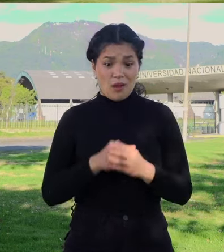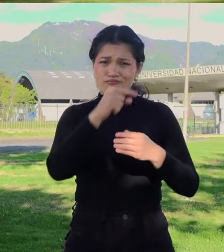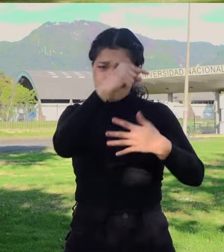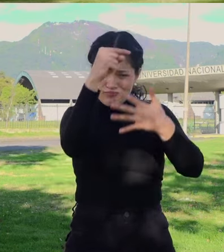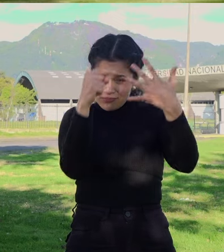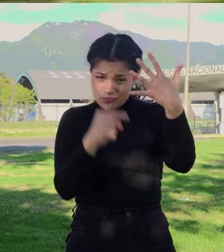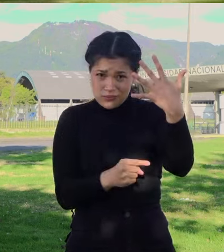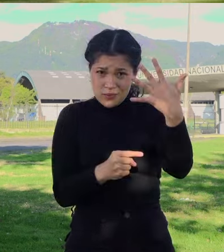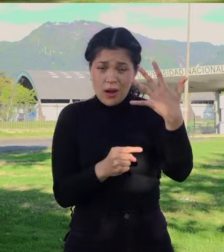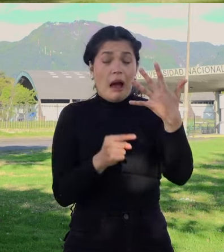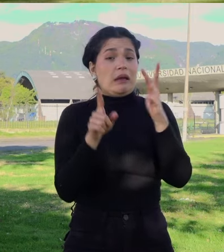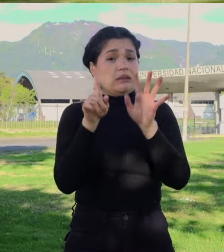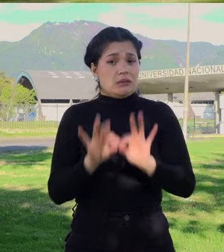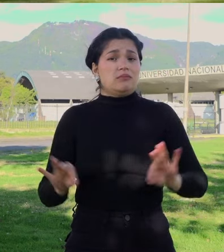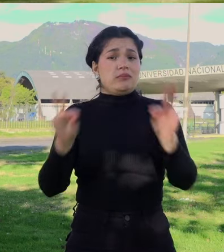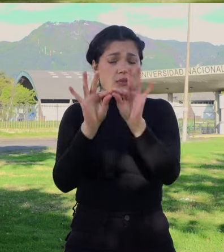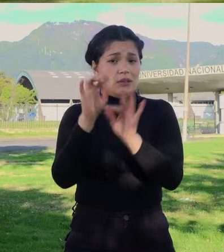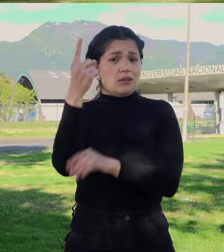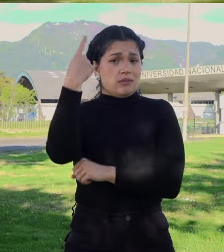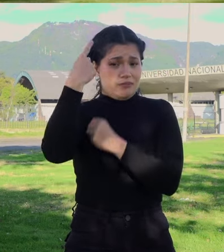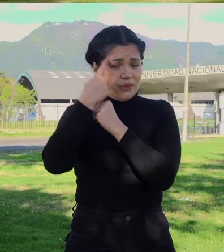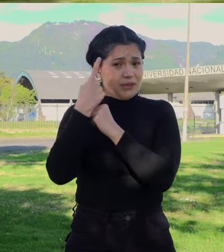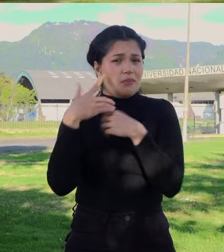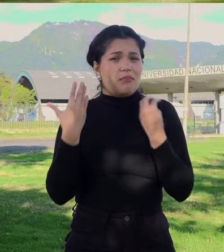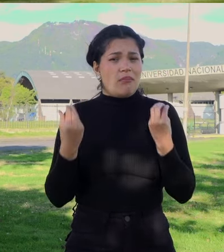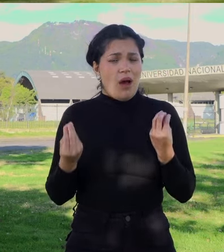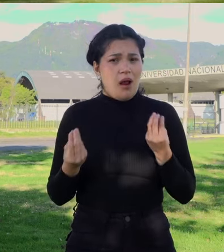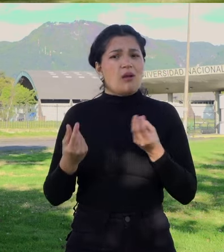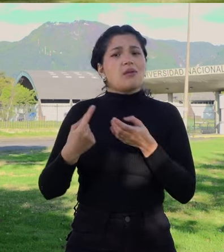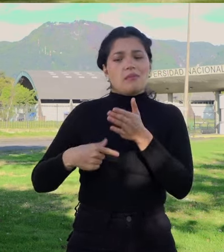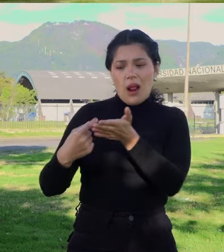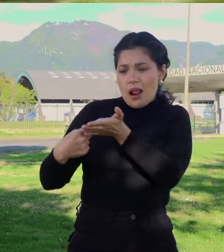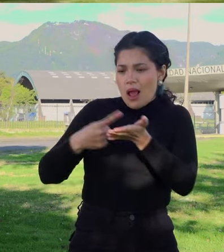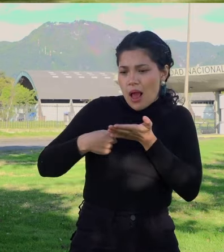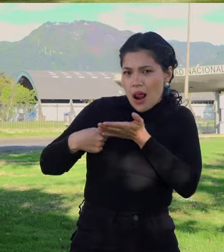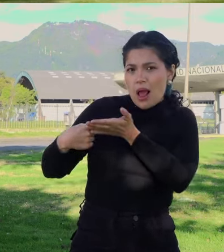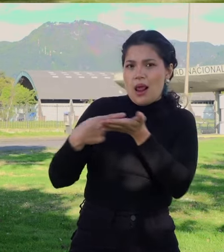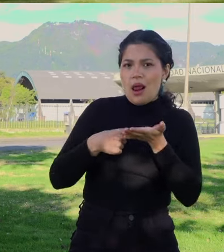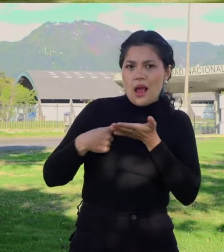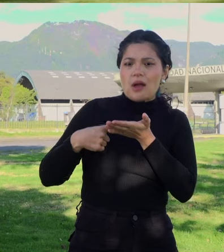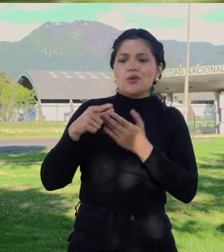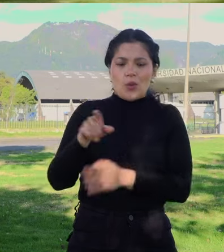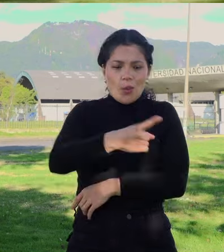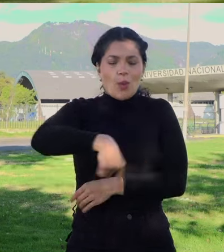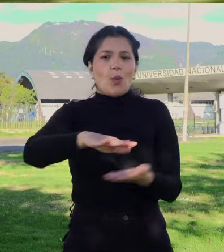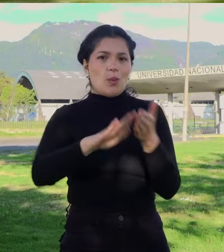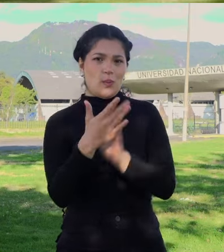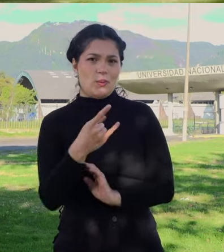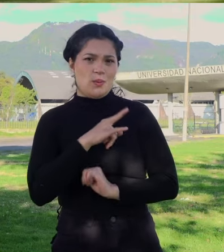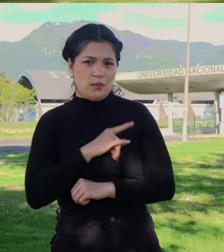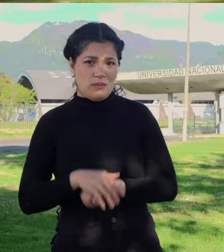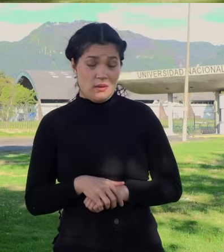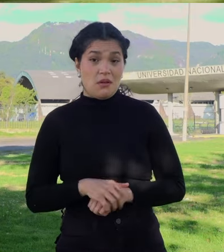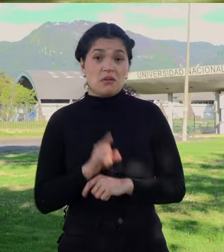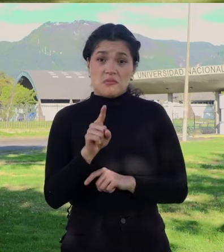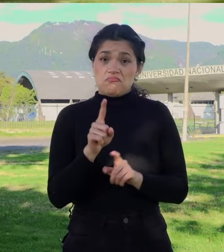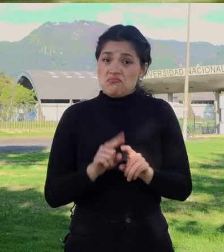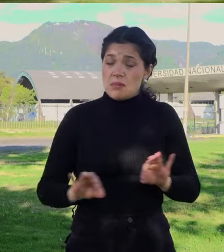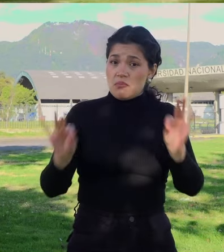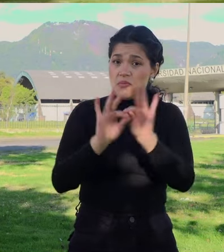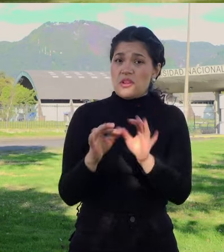estos puntos son fundamentales para la discusión y la deliberación de la comunidad académica. La tarea que